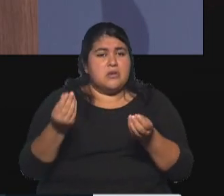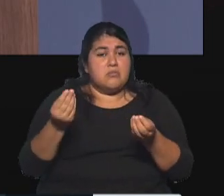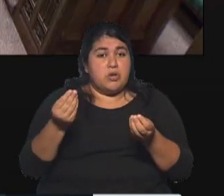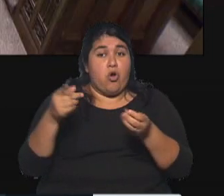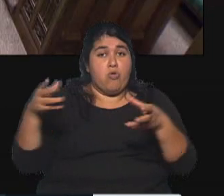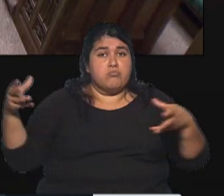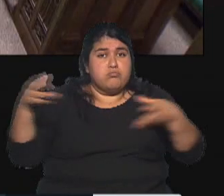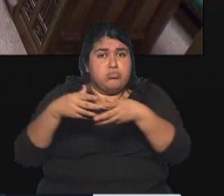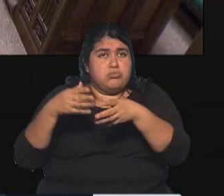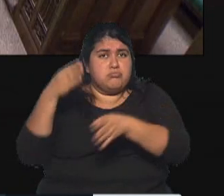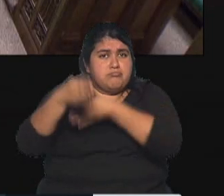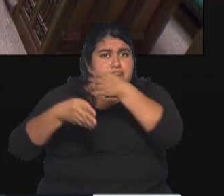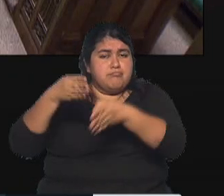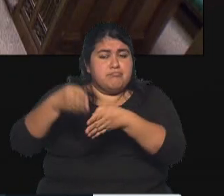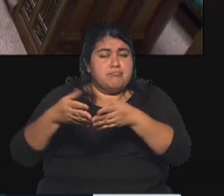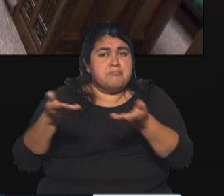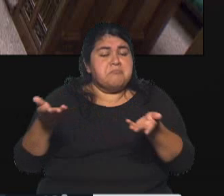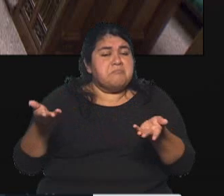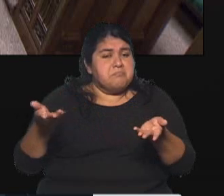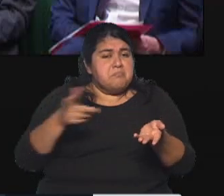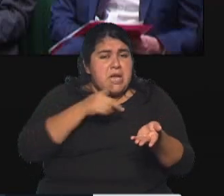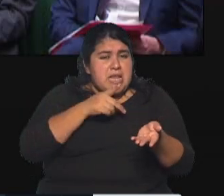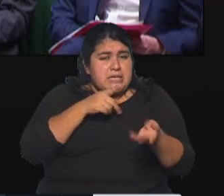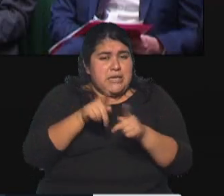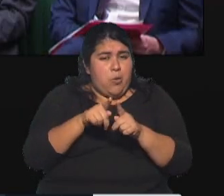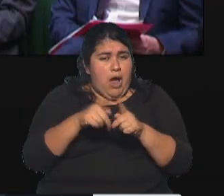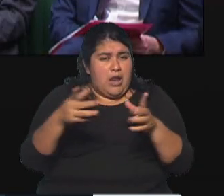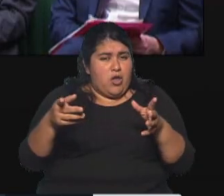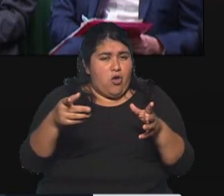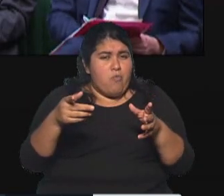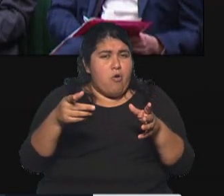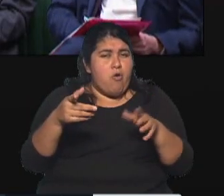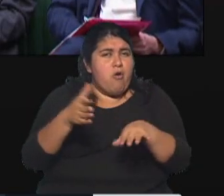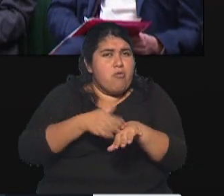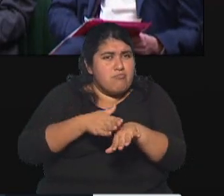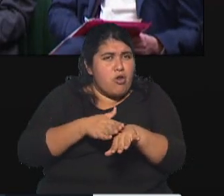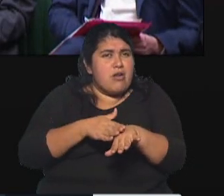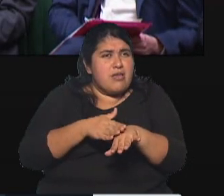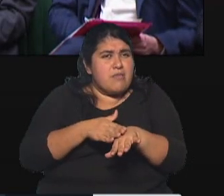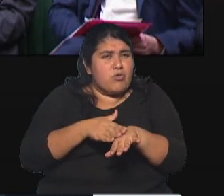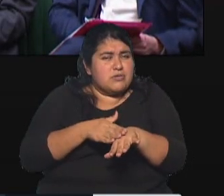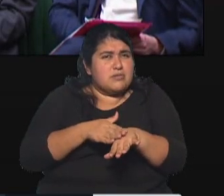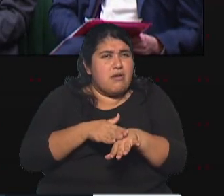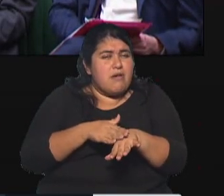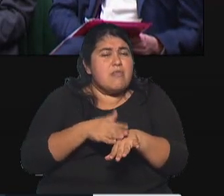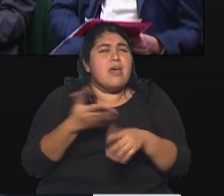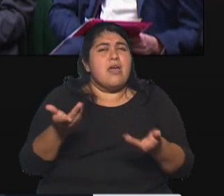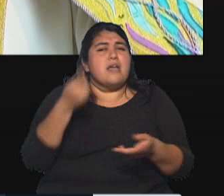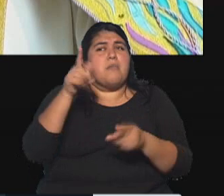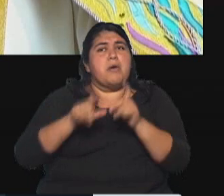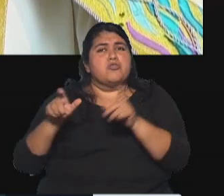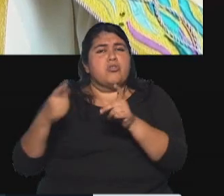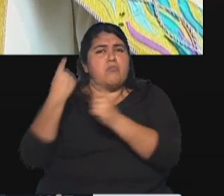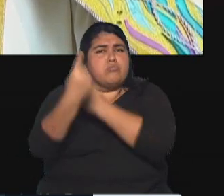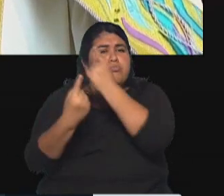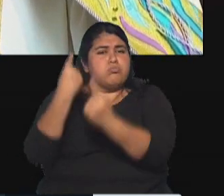colonial, la verdad que también es parte integral de la causa de por qué los inmigrantes tienen